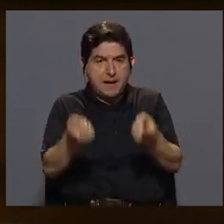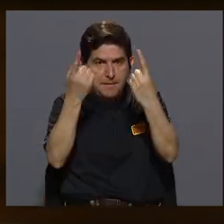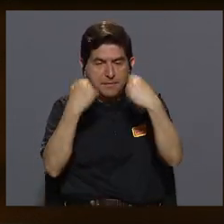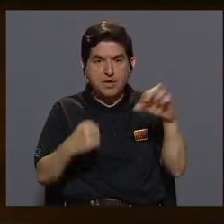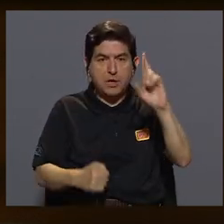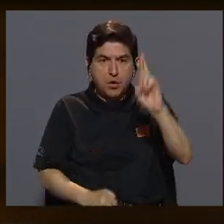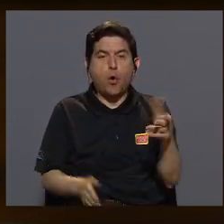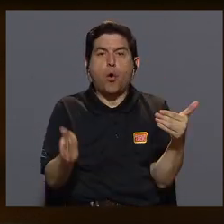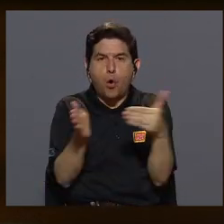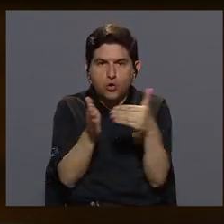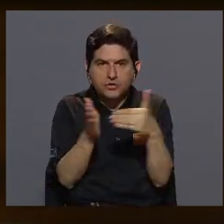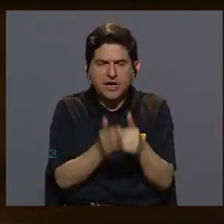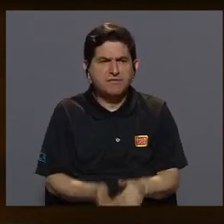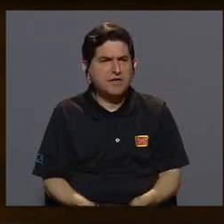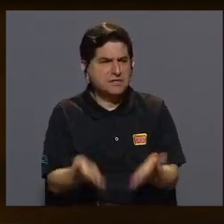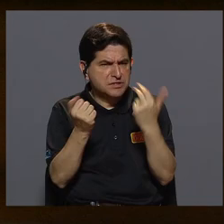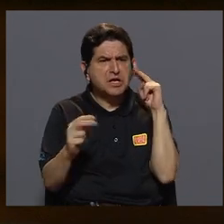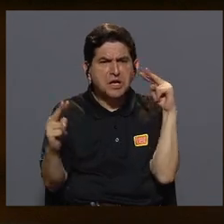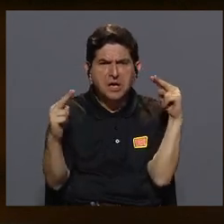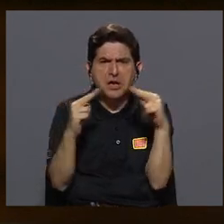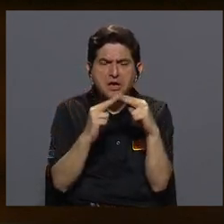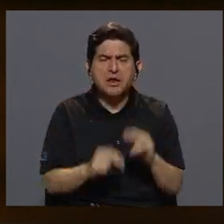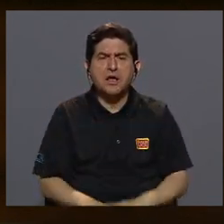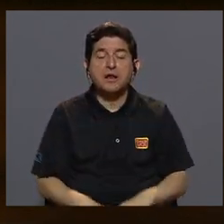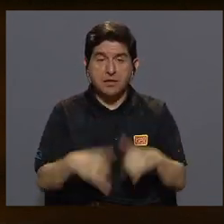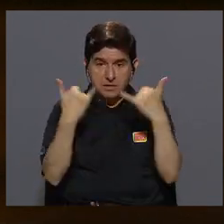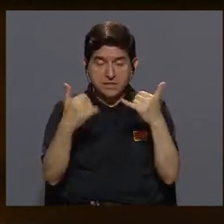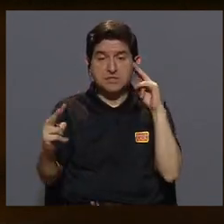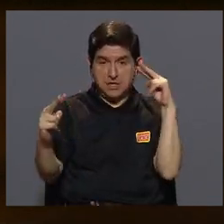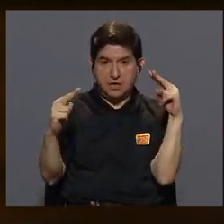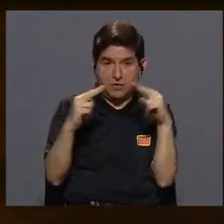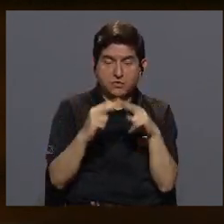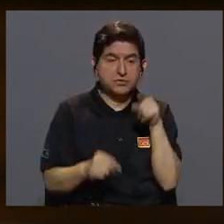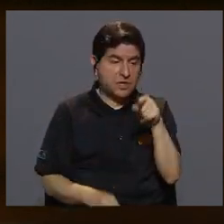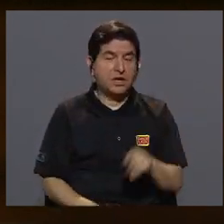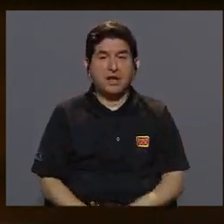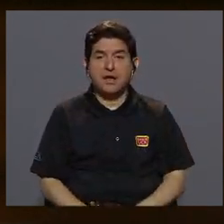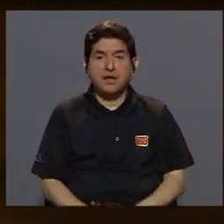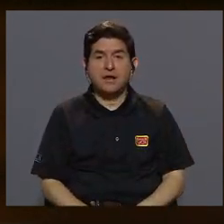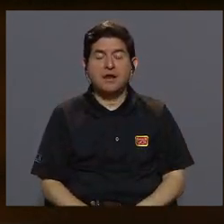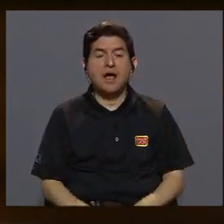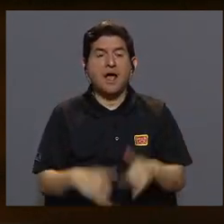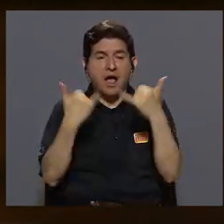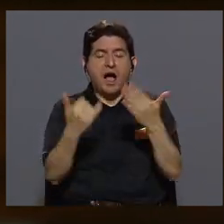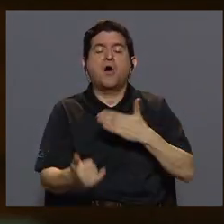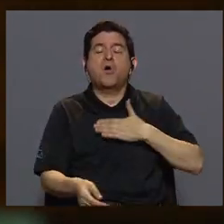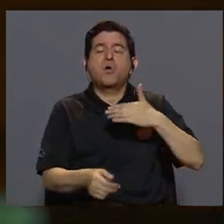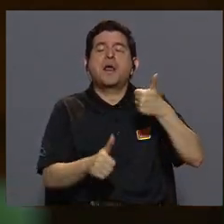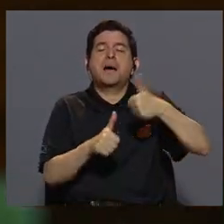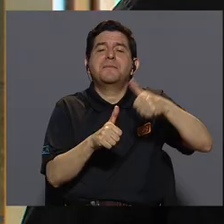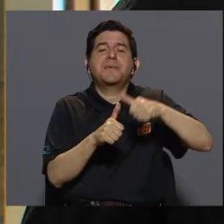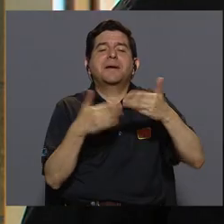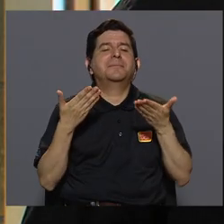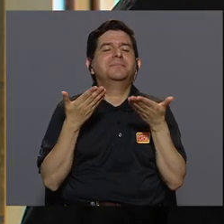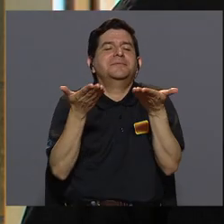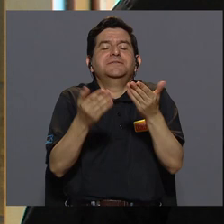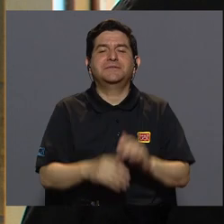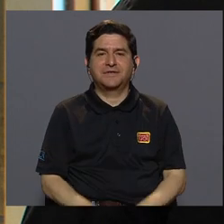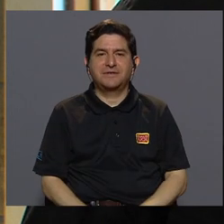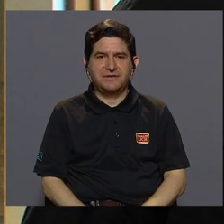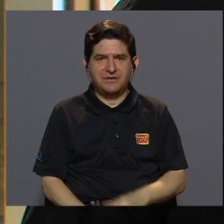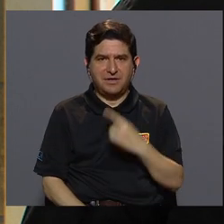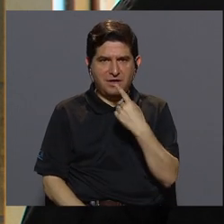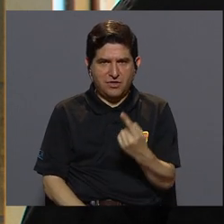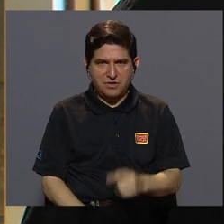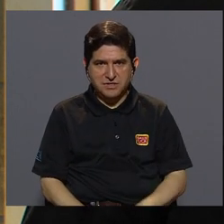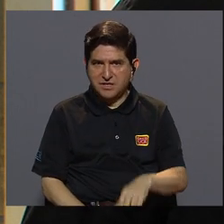Rica otra vez, quiso conocerlos, los conoció y dijo, bueno, ahora sí, les voy a dar mi apellido. Y